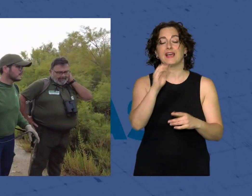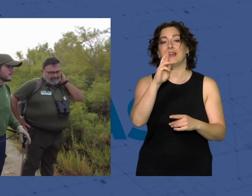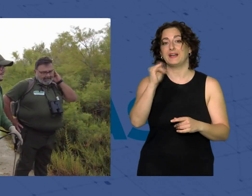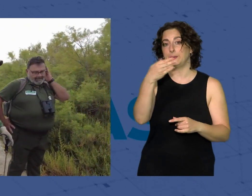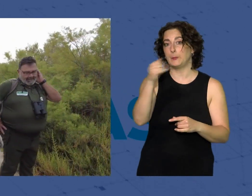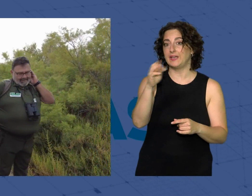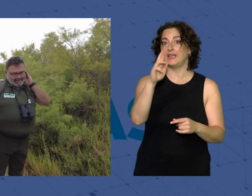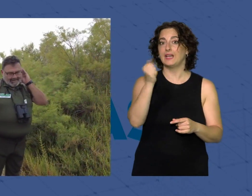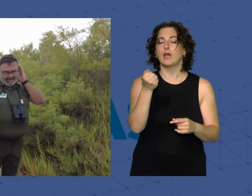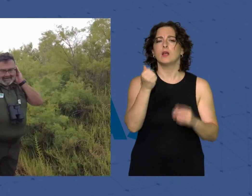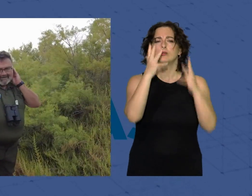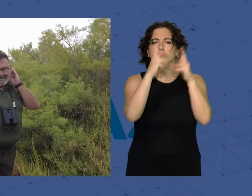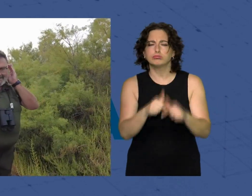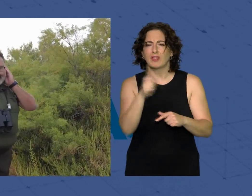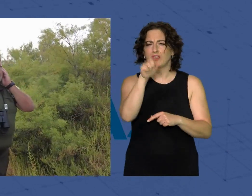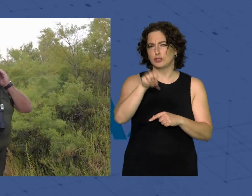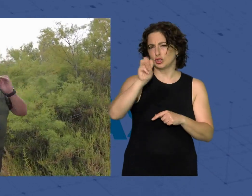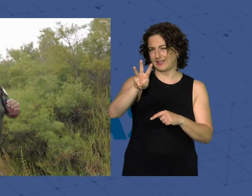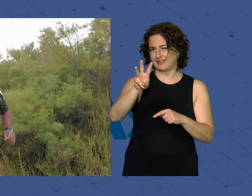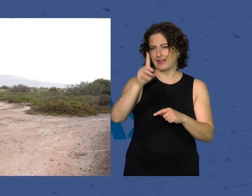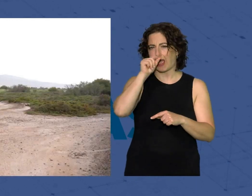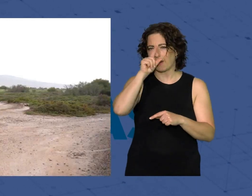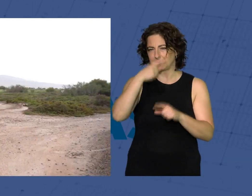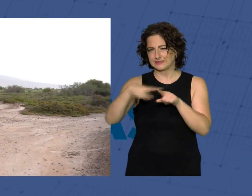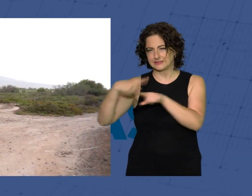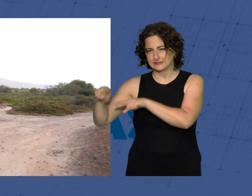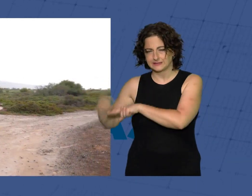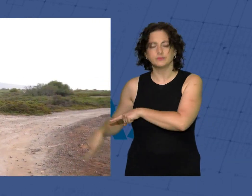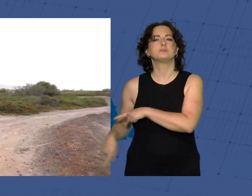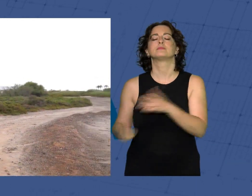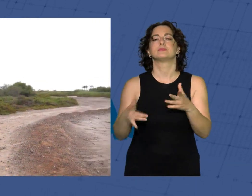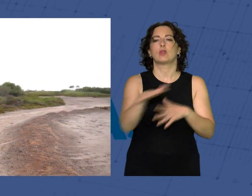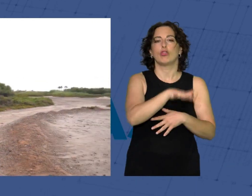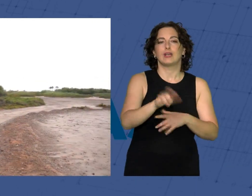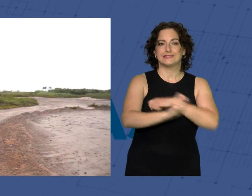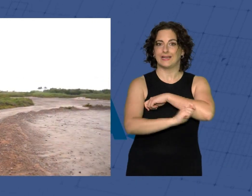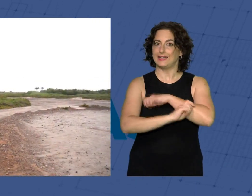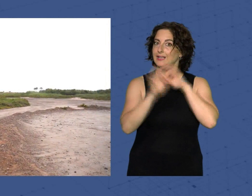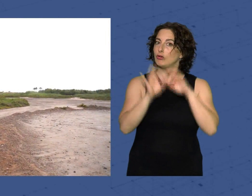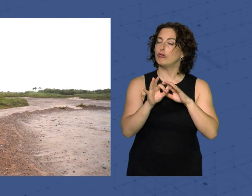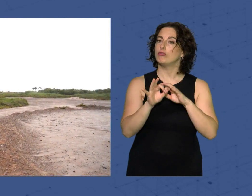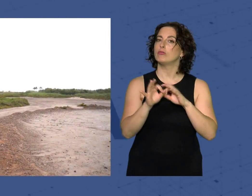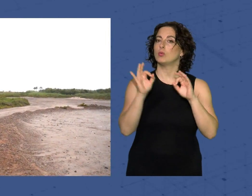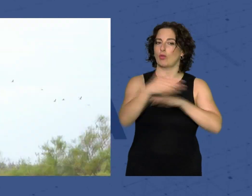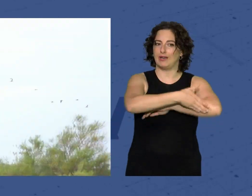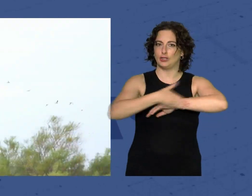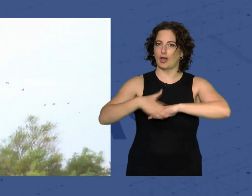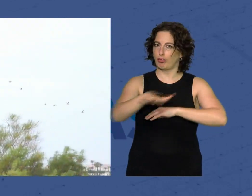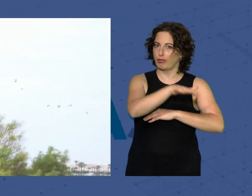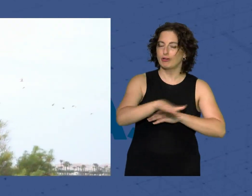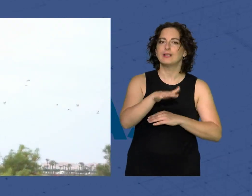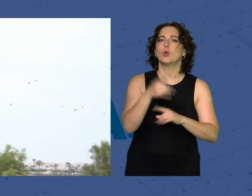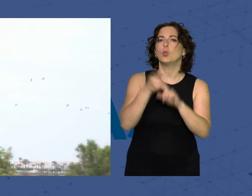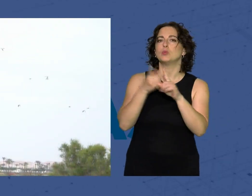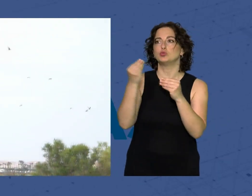han inventariado 113 especies de aves distintas. Esta humedal es un lugar estratégico, el pleno litoral, por lo que es utilizado